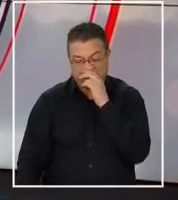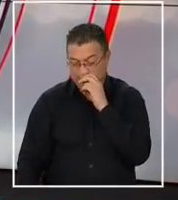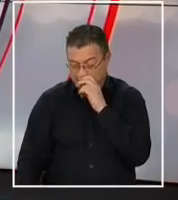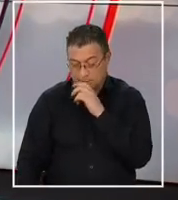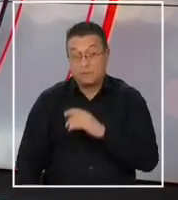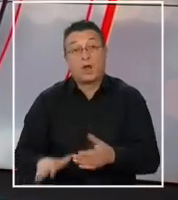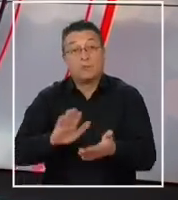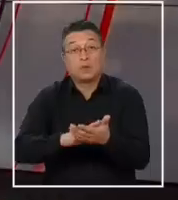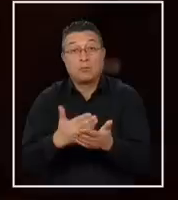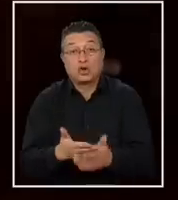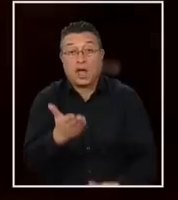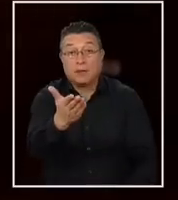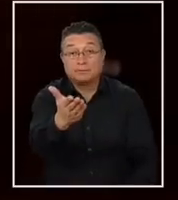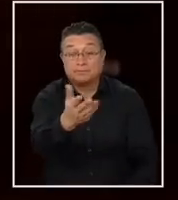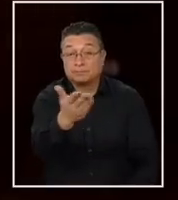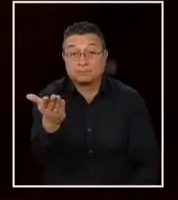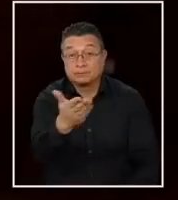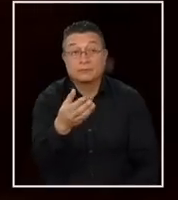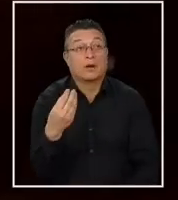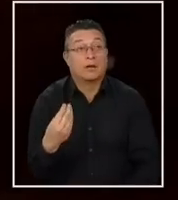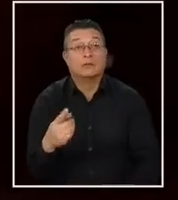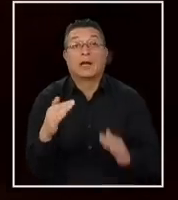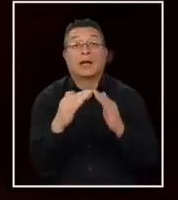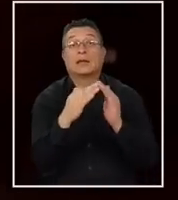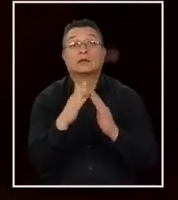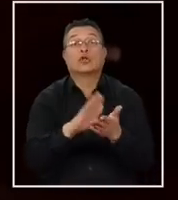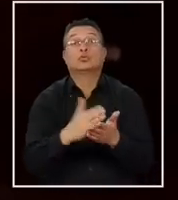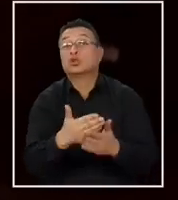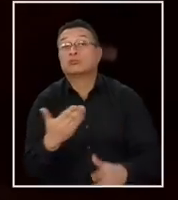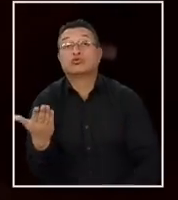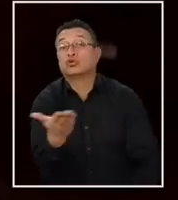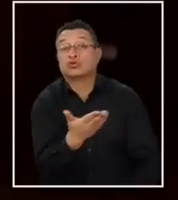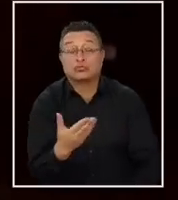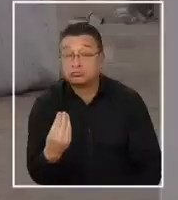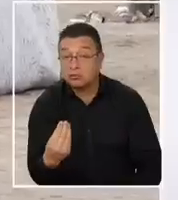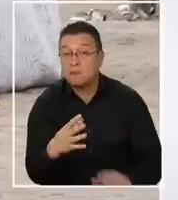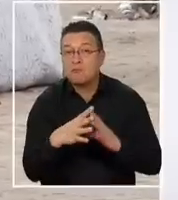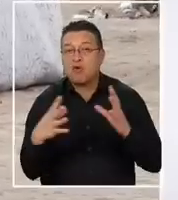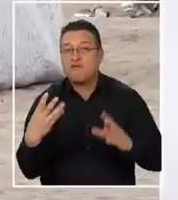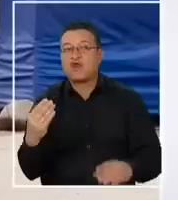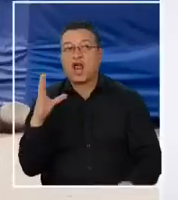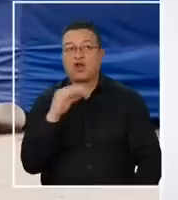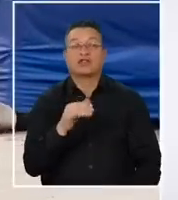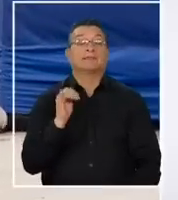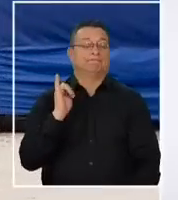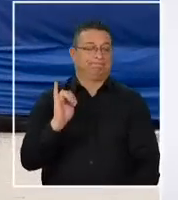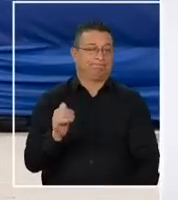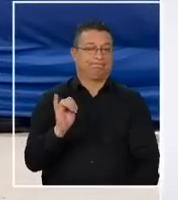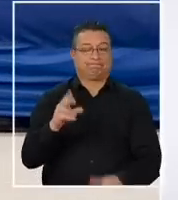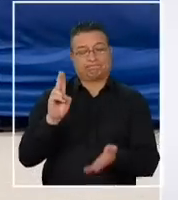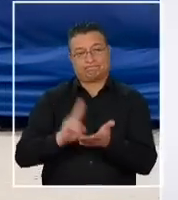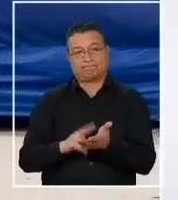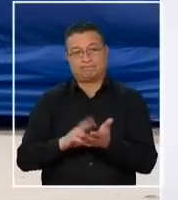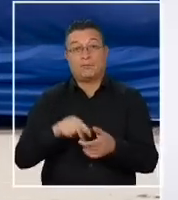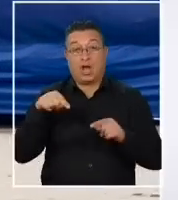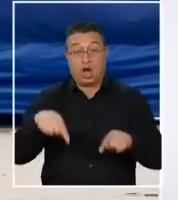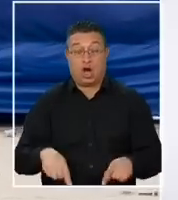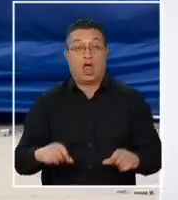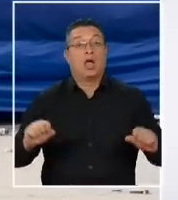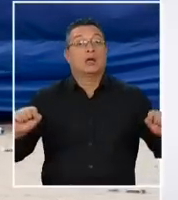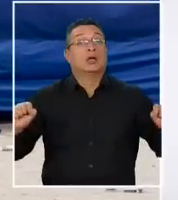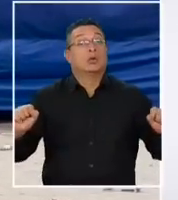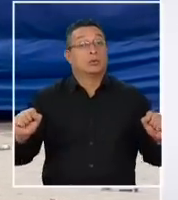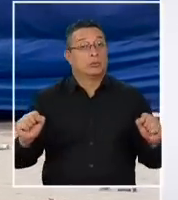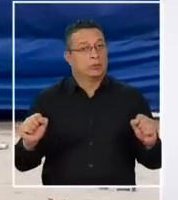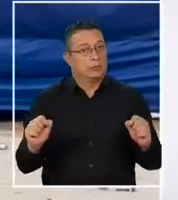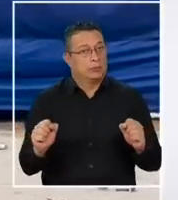¿Cómo estás, Iván? ¿Cómo estás, Connie? ¿Cómo están todos en sus casas? Muy buenas noches. Así es, empieza a bajar la temperatura acá en